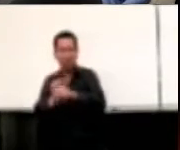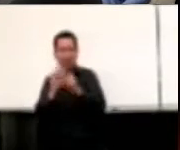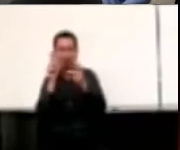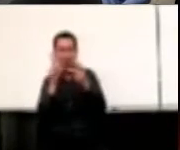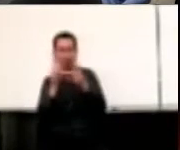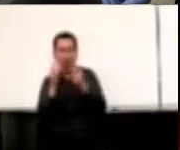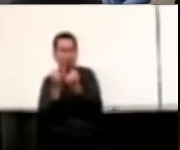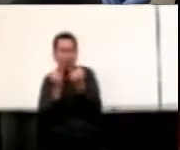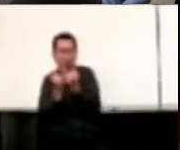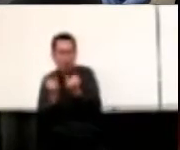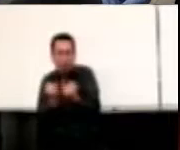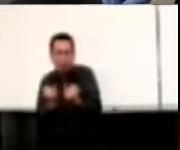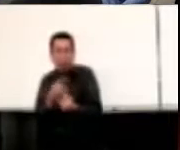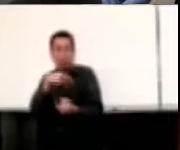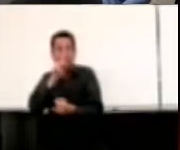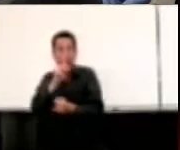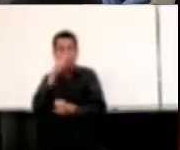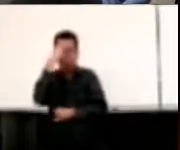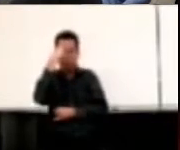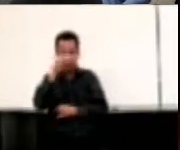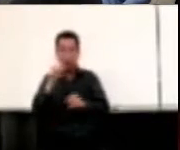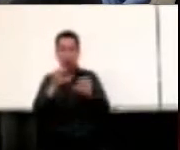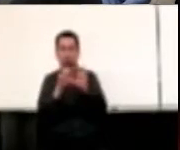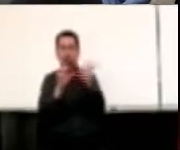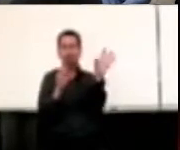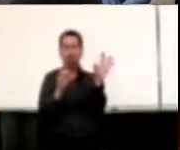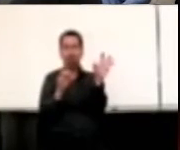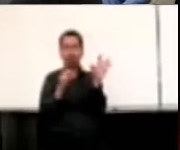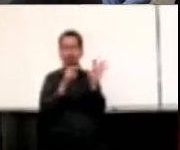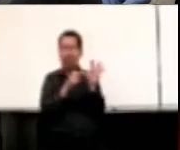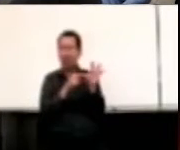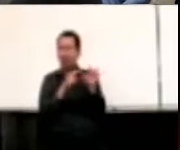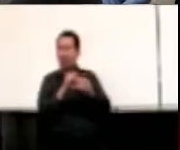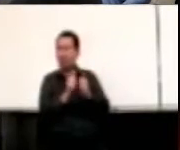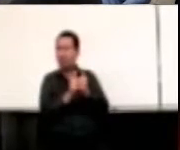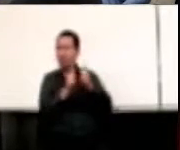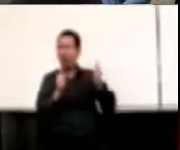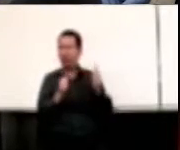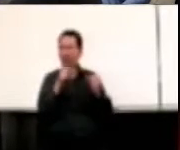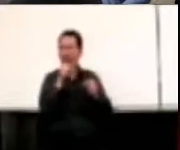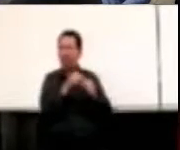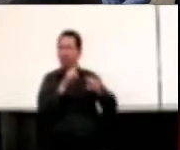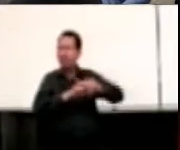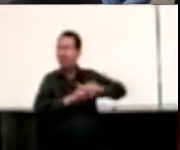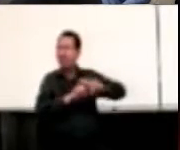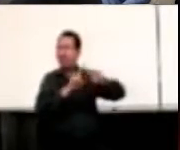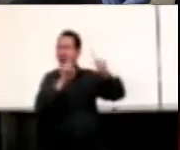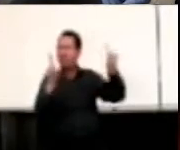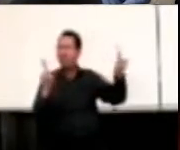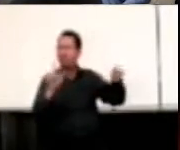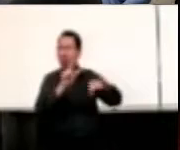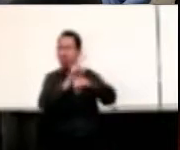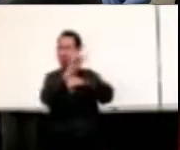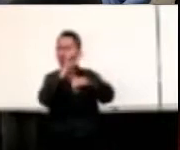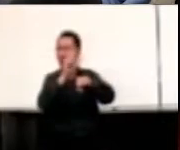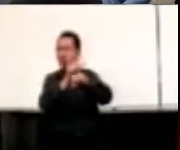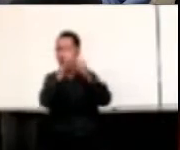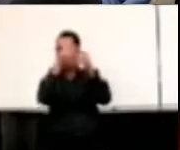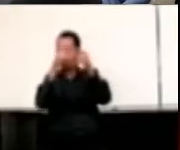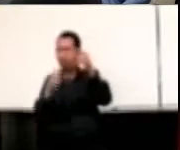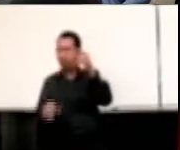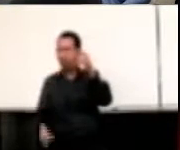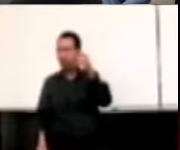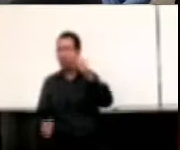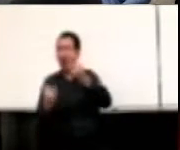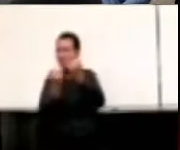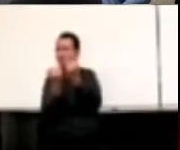caso mexicano, ¿no? Y yo creo que lo que nos dice un poco la obra es que gran parte de casi la fuerte desinstitucionalización del